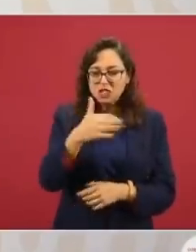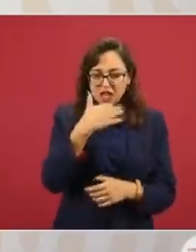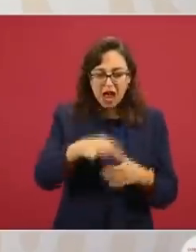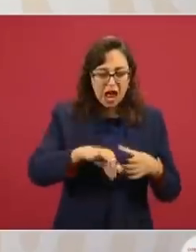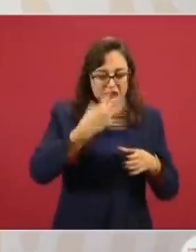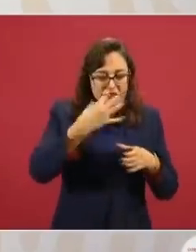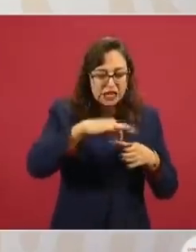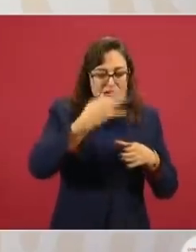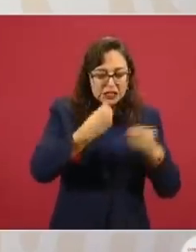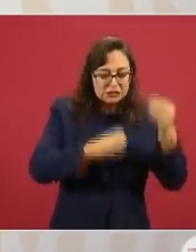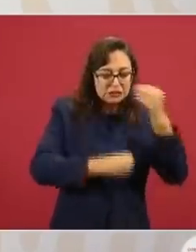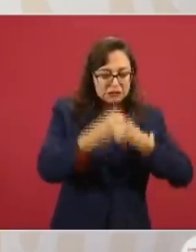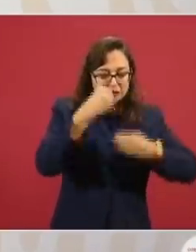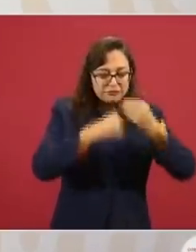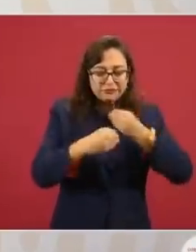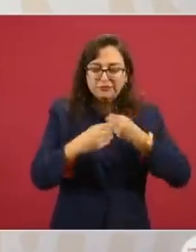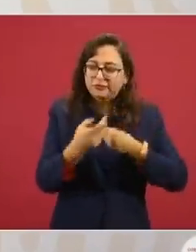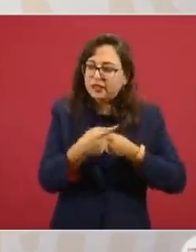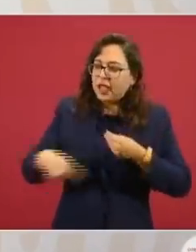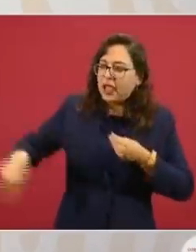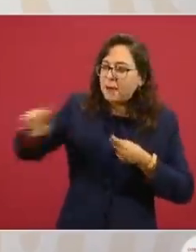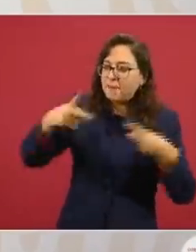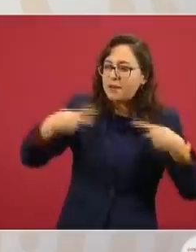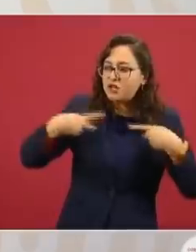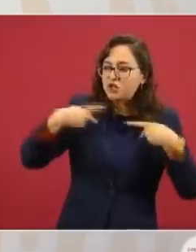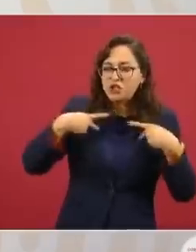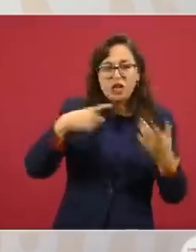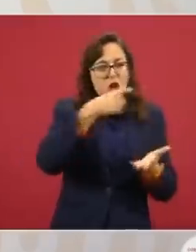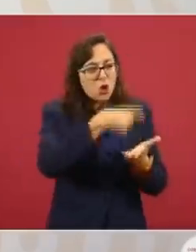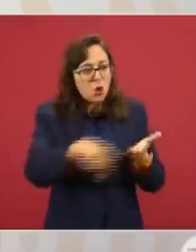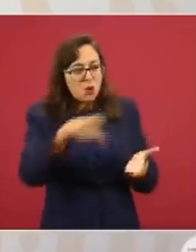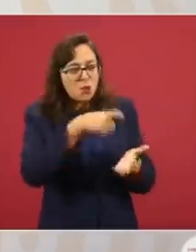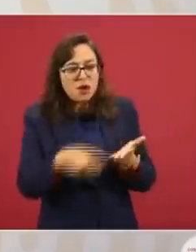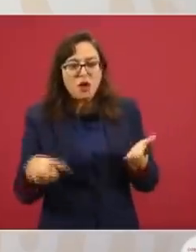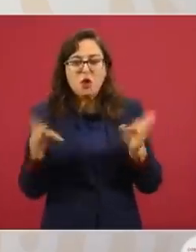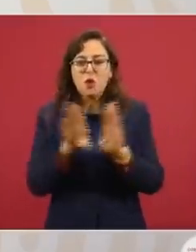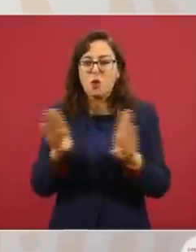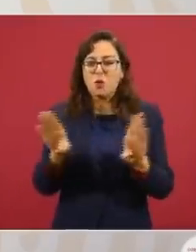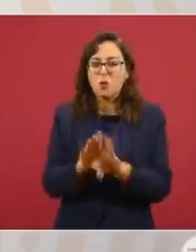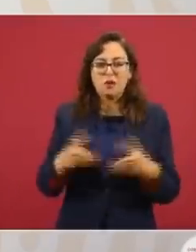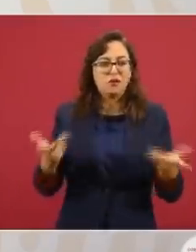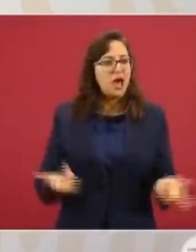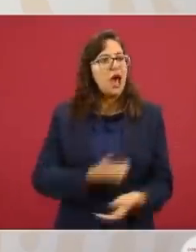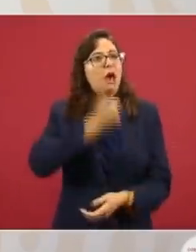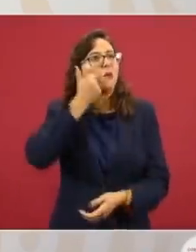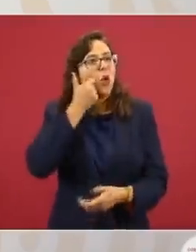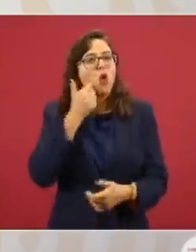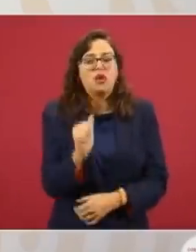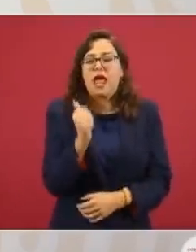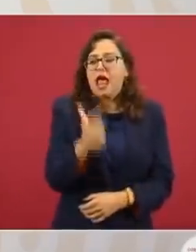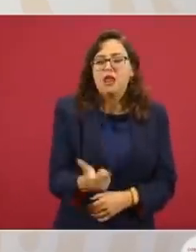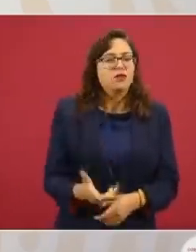¿qué es lo que se hace? Un detergente, cualquier cosa